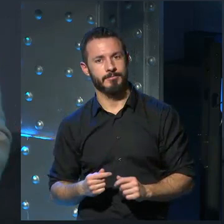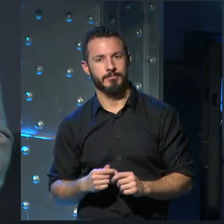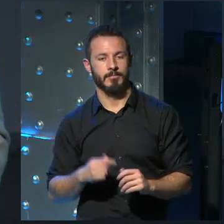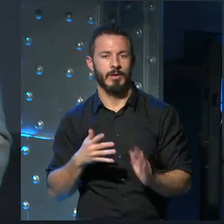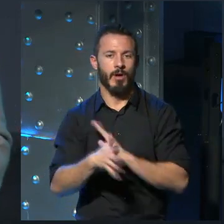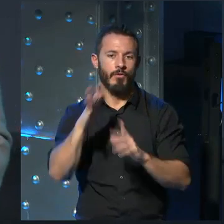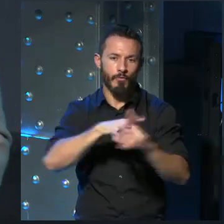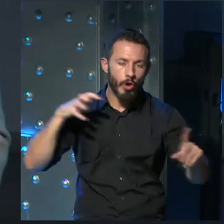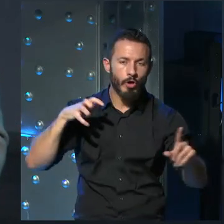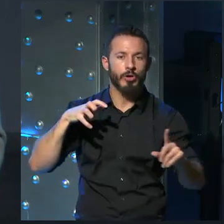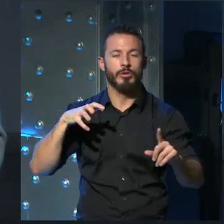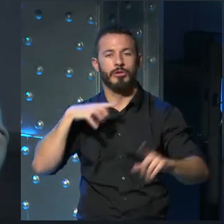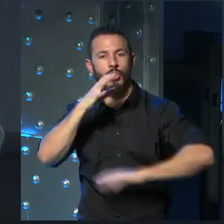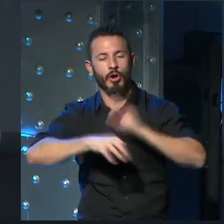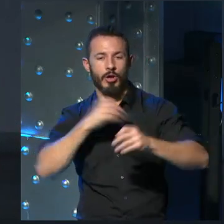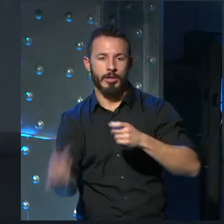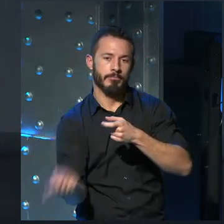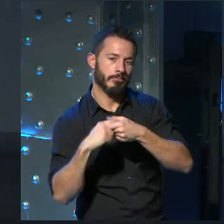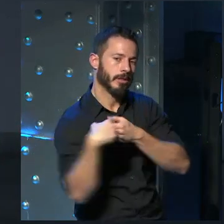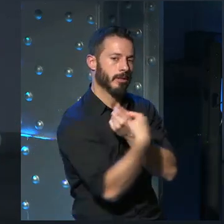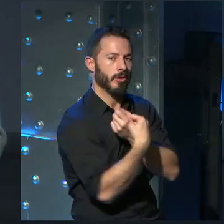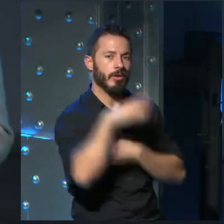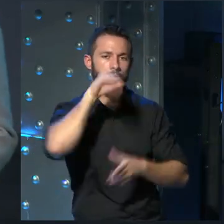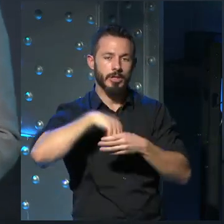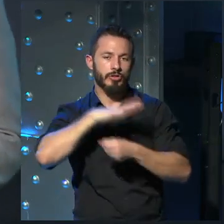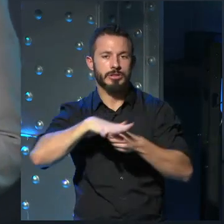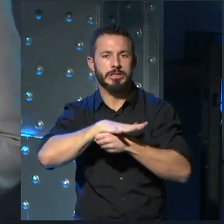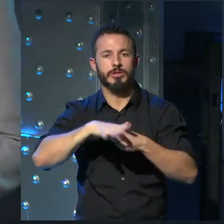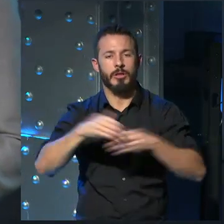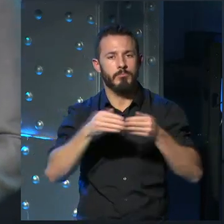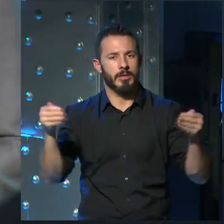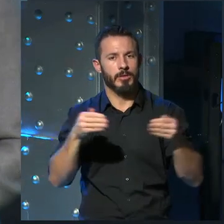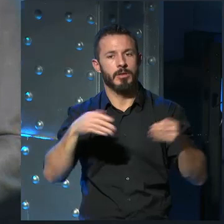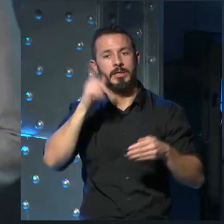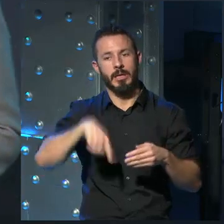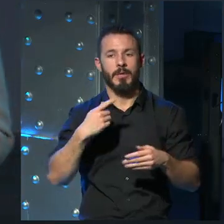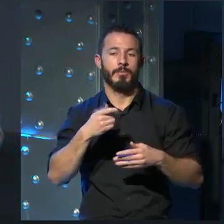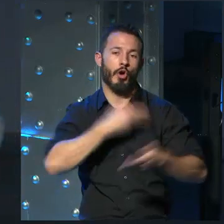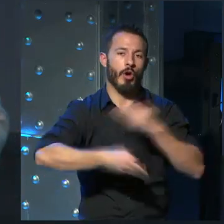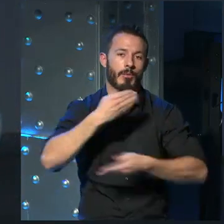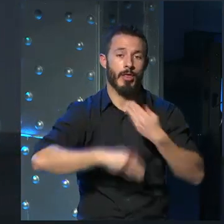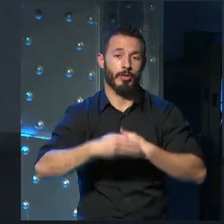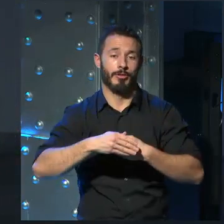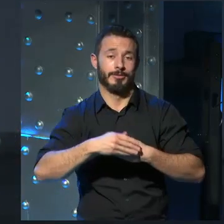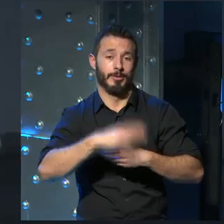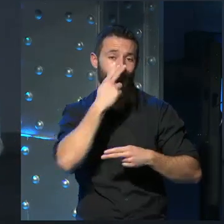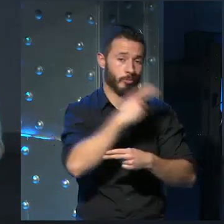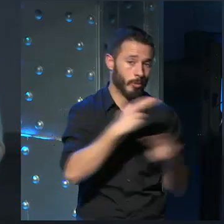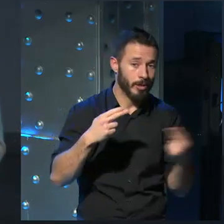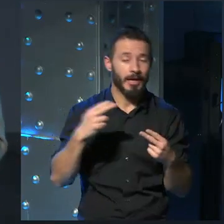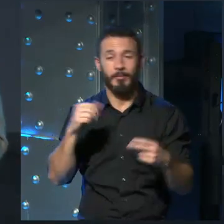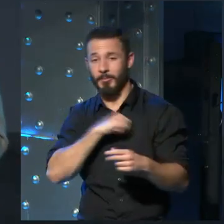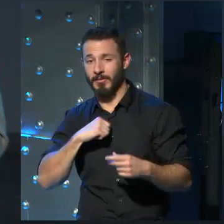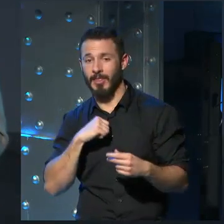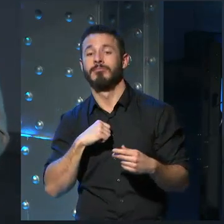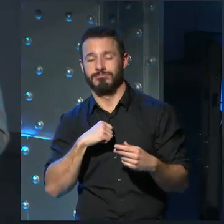foros y órganos de participación del sector del emprendimiento y la colaboración público-privada, esencial para cualquier tipo de